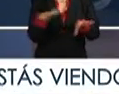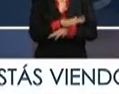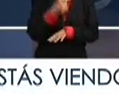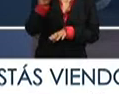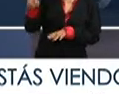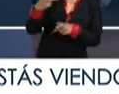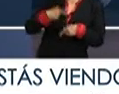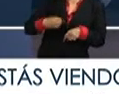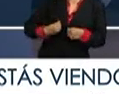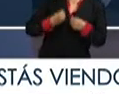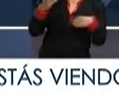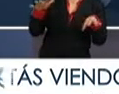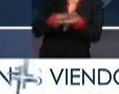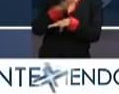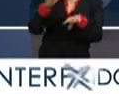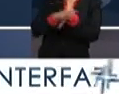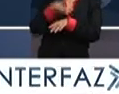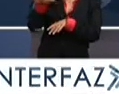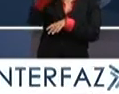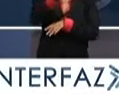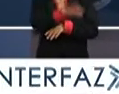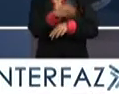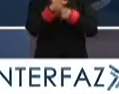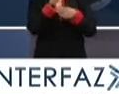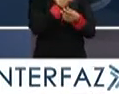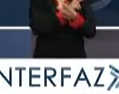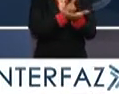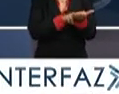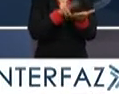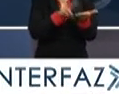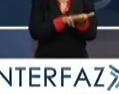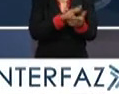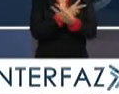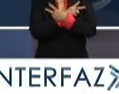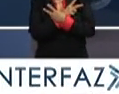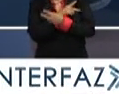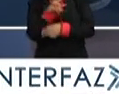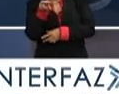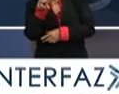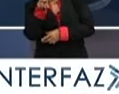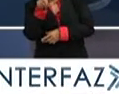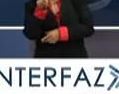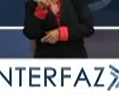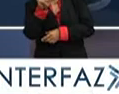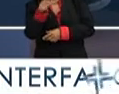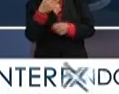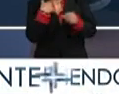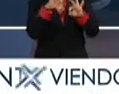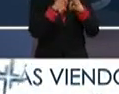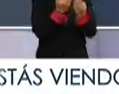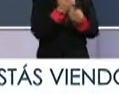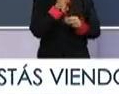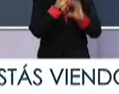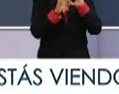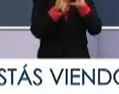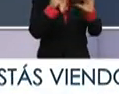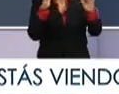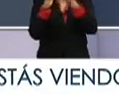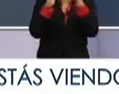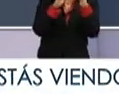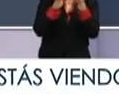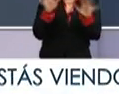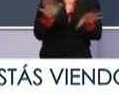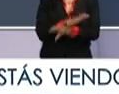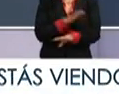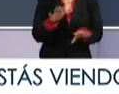de la gente, han cambiado los valores, han cambiado los hábitos incluso de informarse, y esto nos